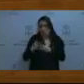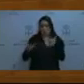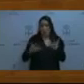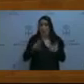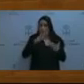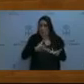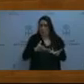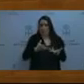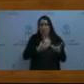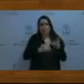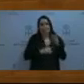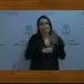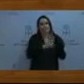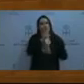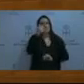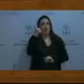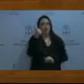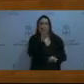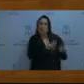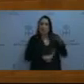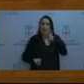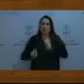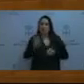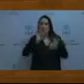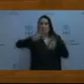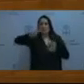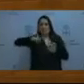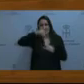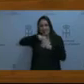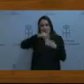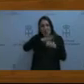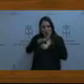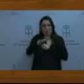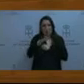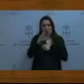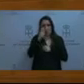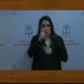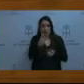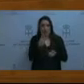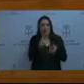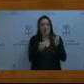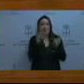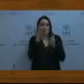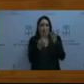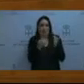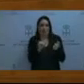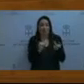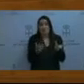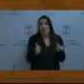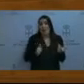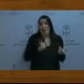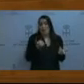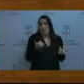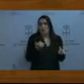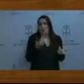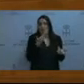y se buscan nuevas alternativas dentro del medio en el que se desarrolla la actividad, aprovechando el